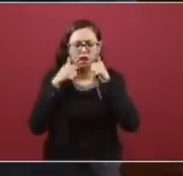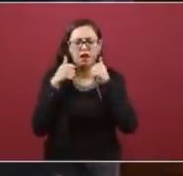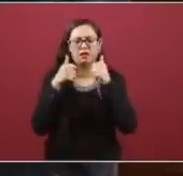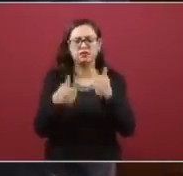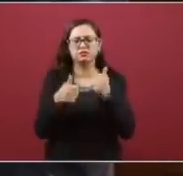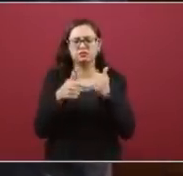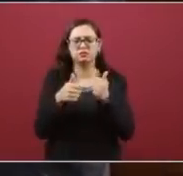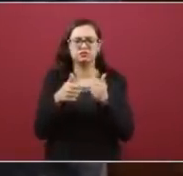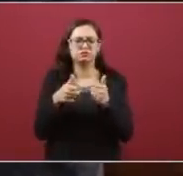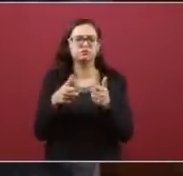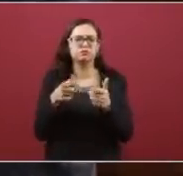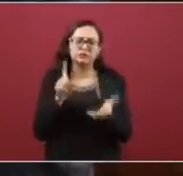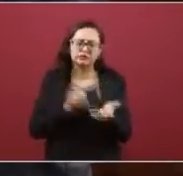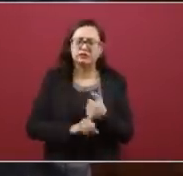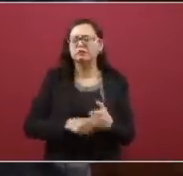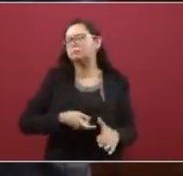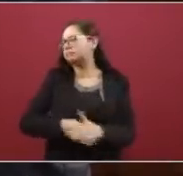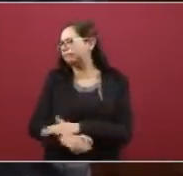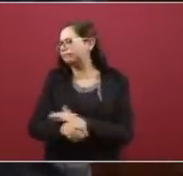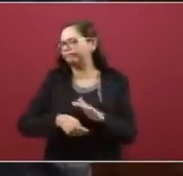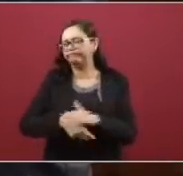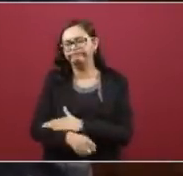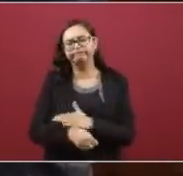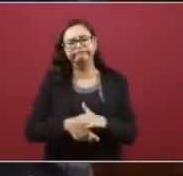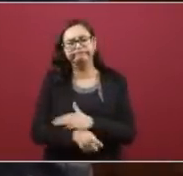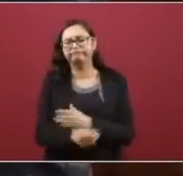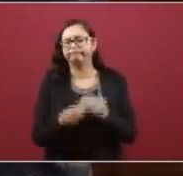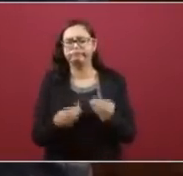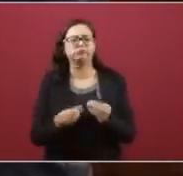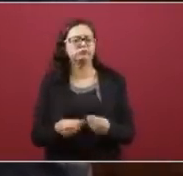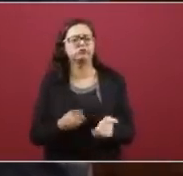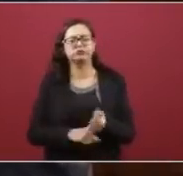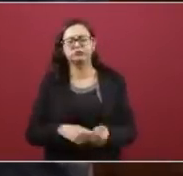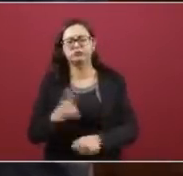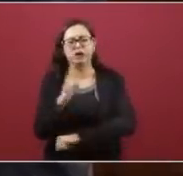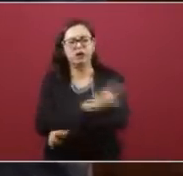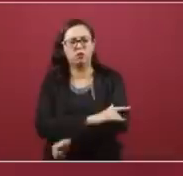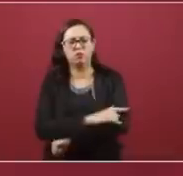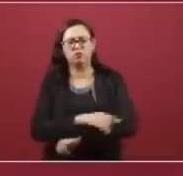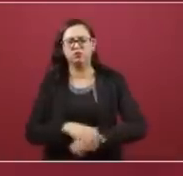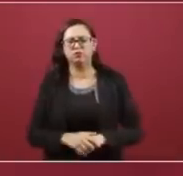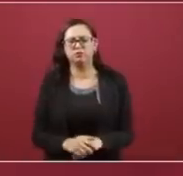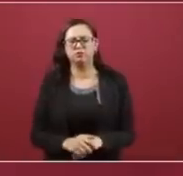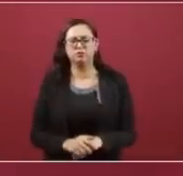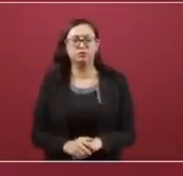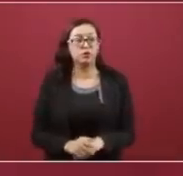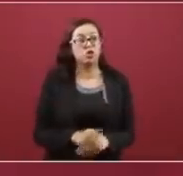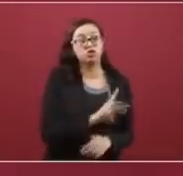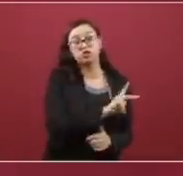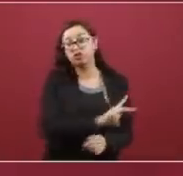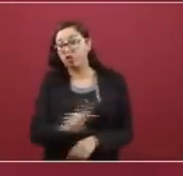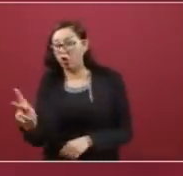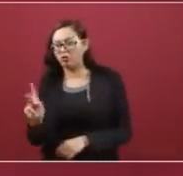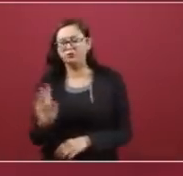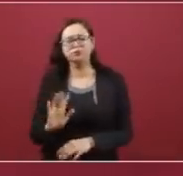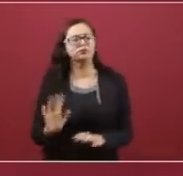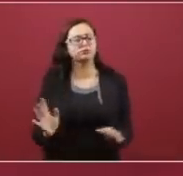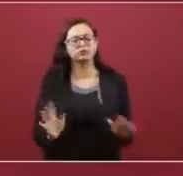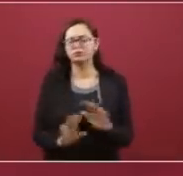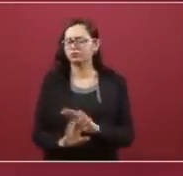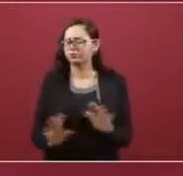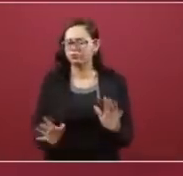esta práctica de extorsión en el aeropuerto. No generalizada, no quiero decir que